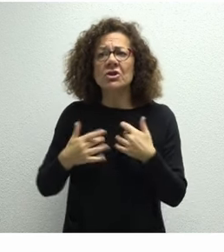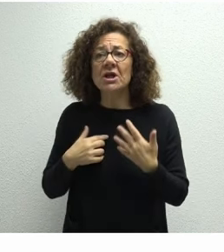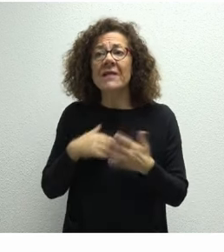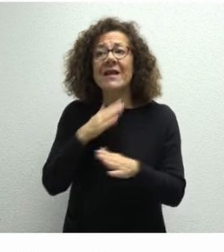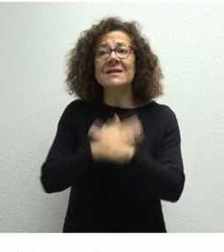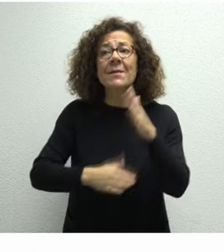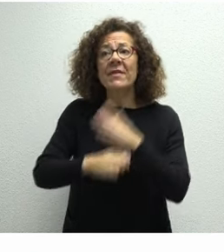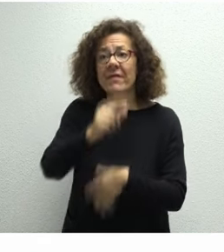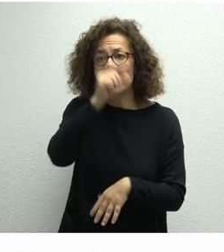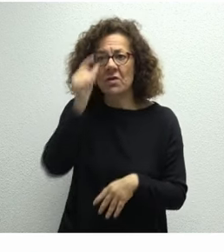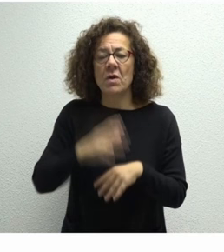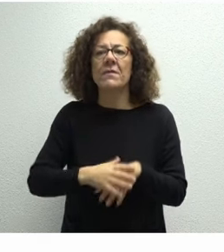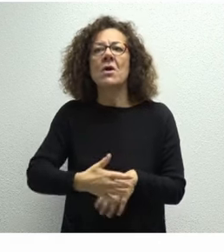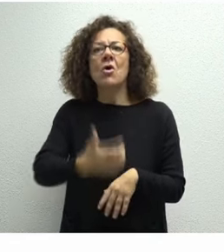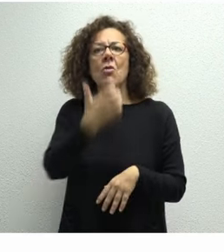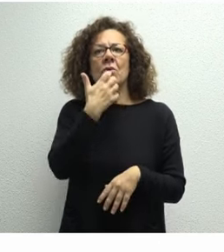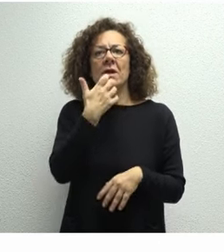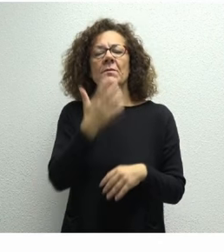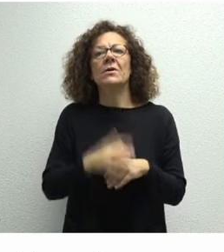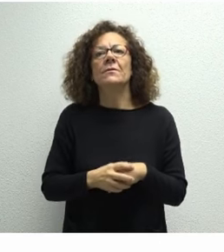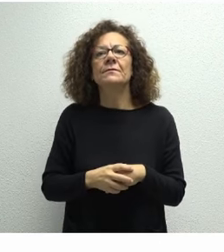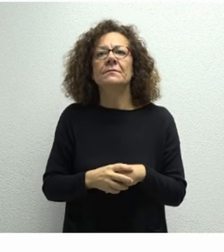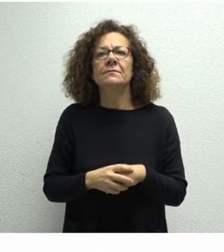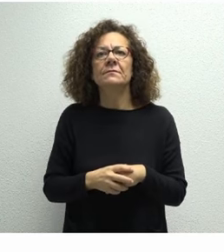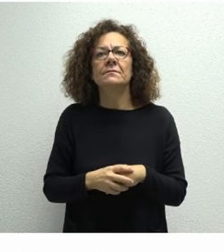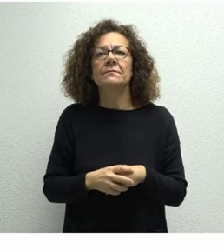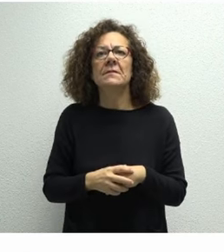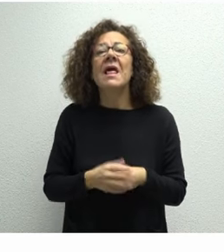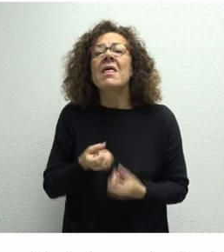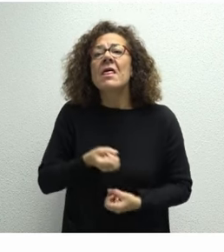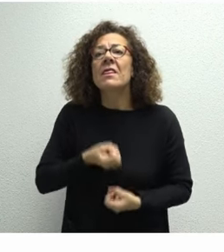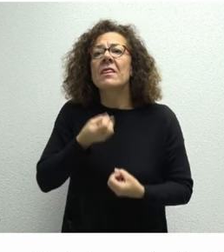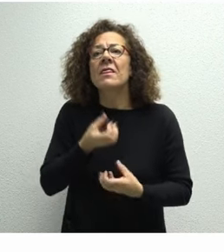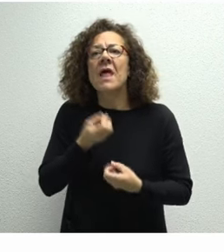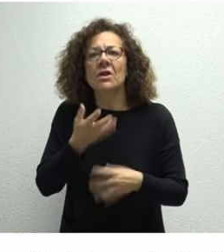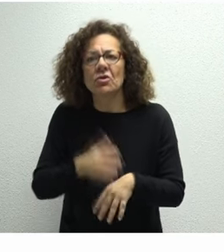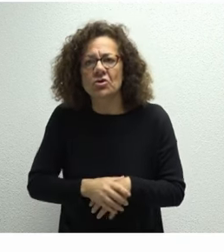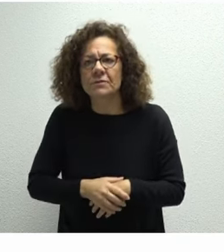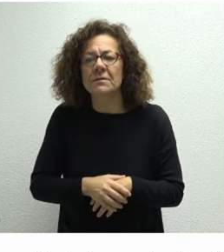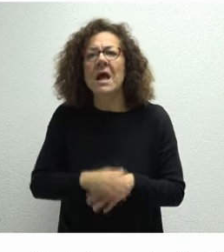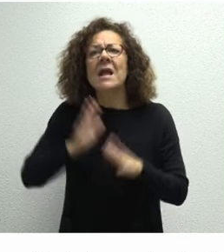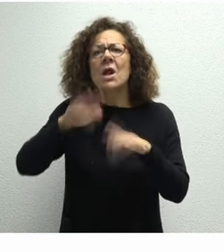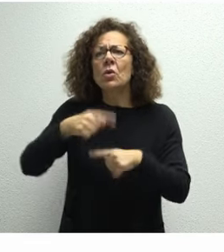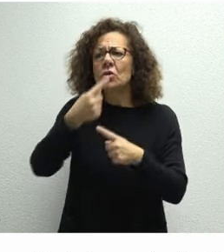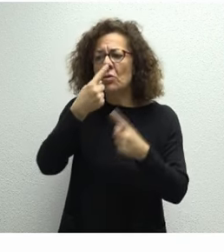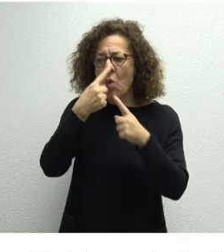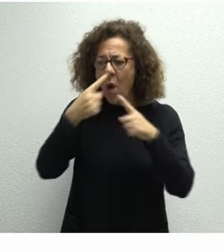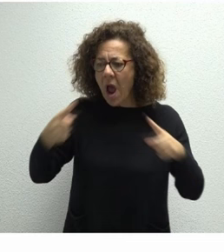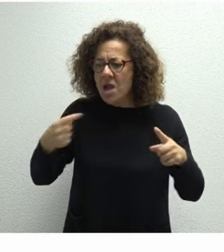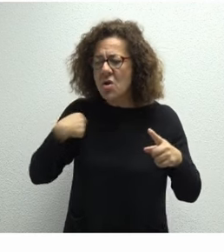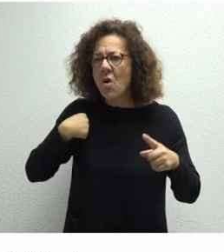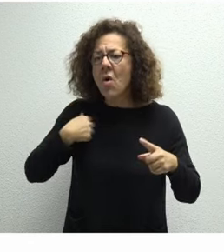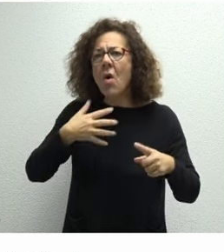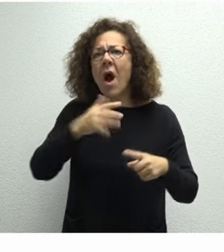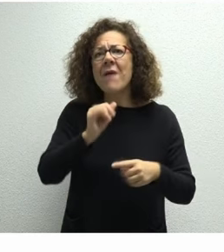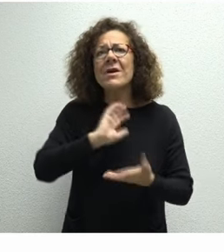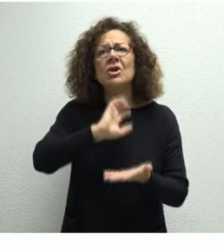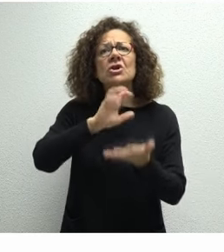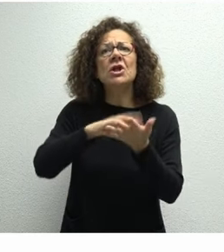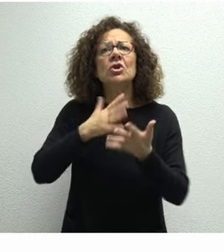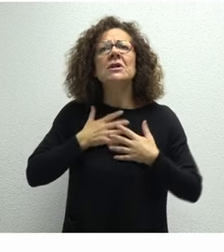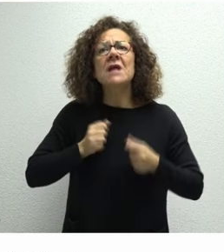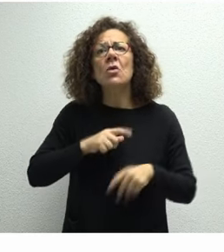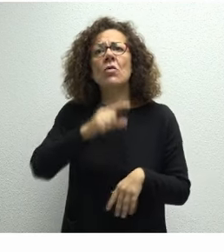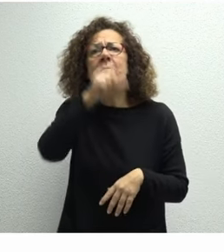intelectual no por ejemplo no datos en el último año se han visto en los centros de Salud